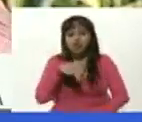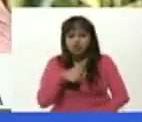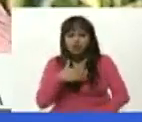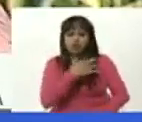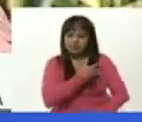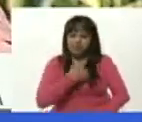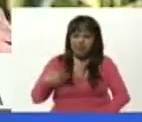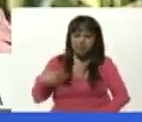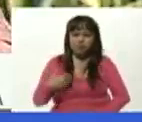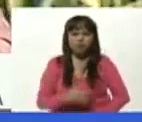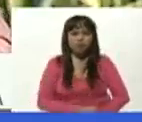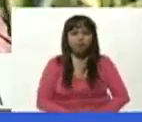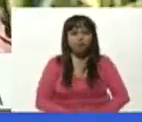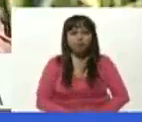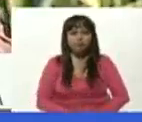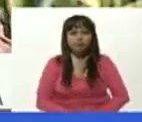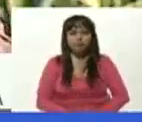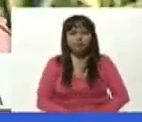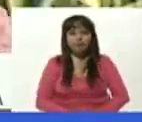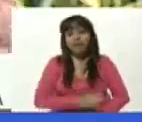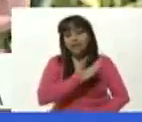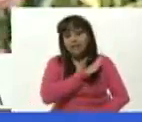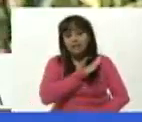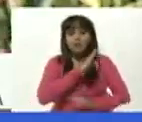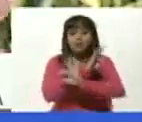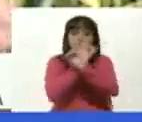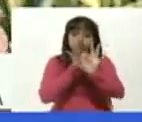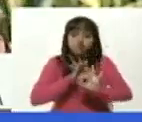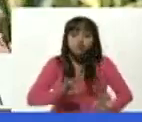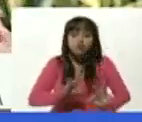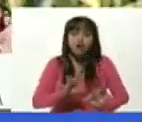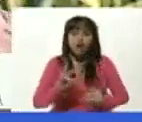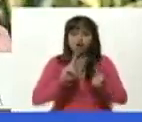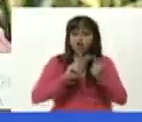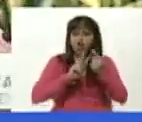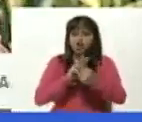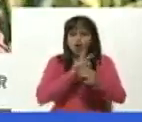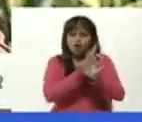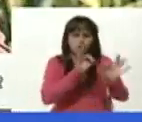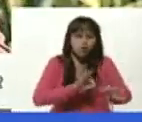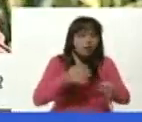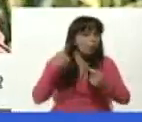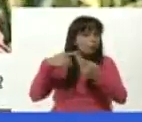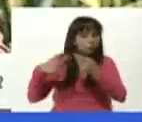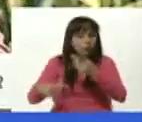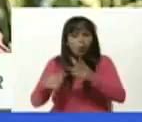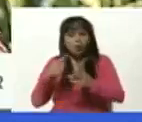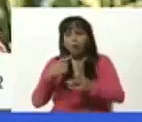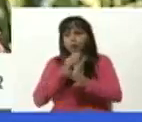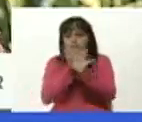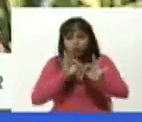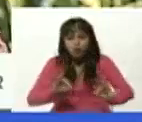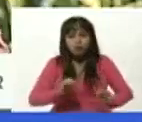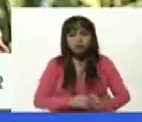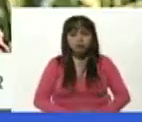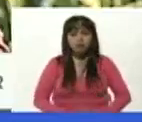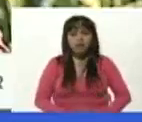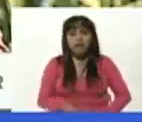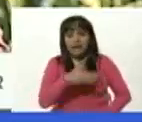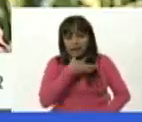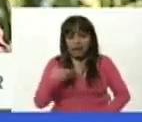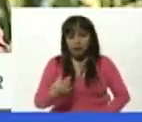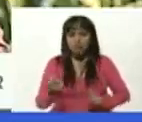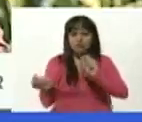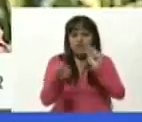aspiramos. Y tenemos un instrumento, tenemos dos instrumentos, varios instrumentos. Para eso apostamos al